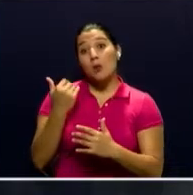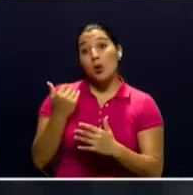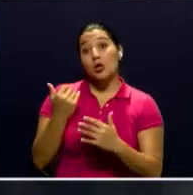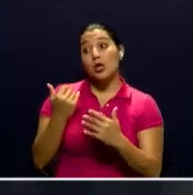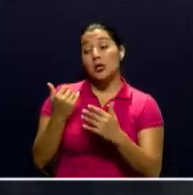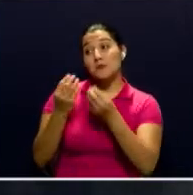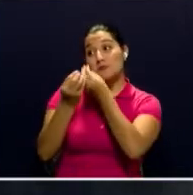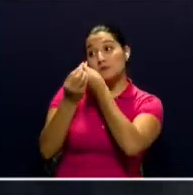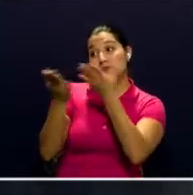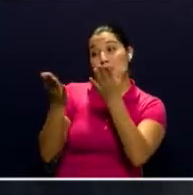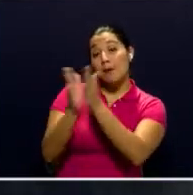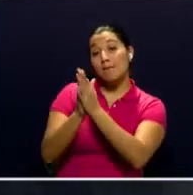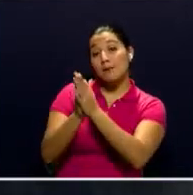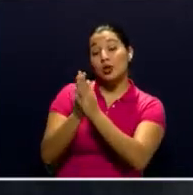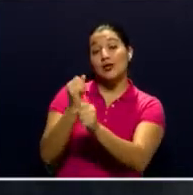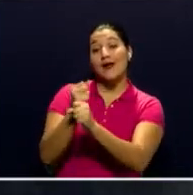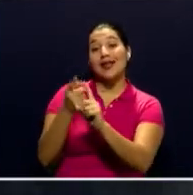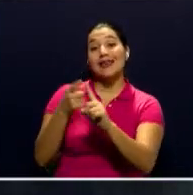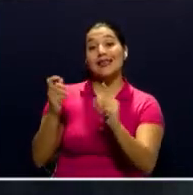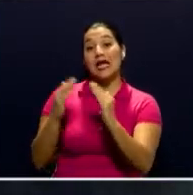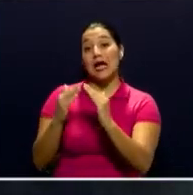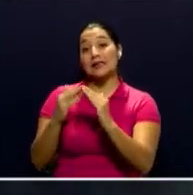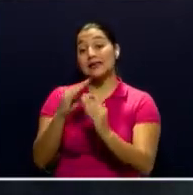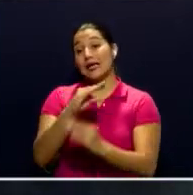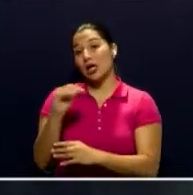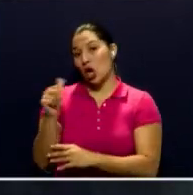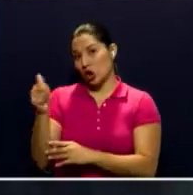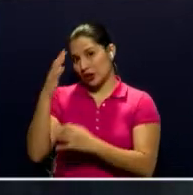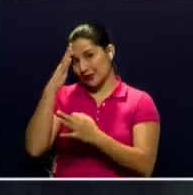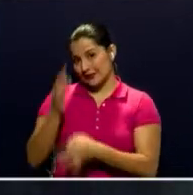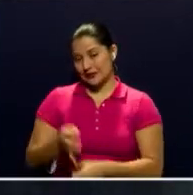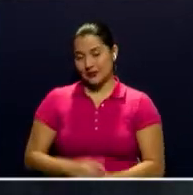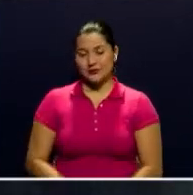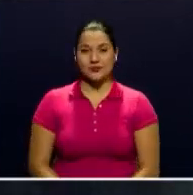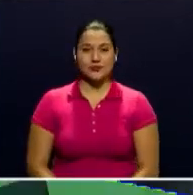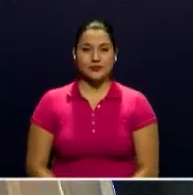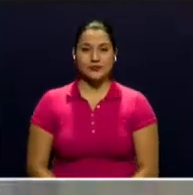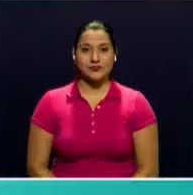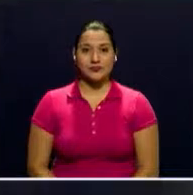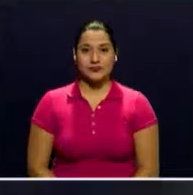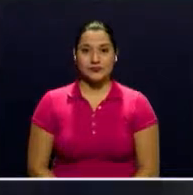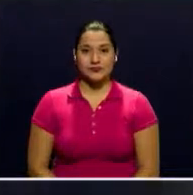a teletrabajo y otras medidas que se han tomado.